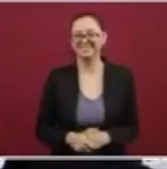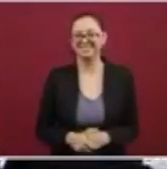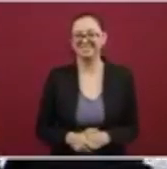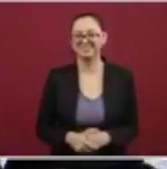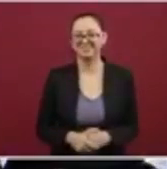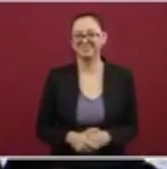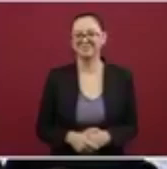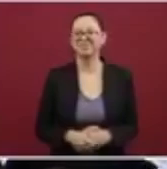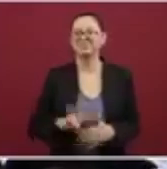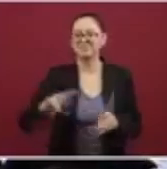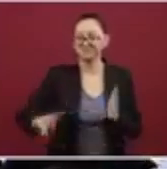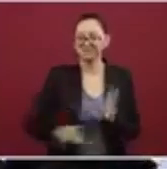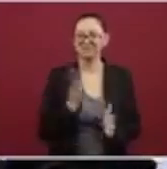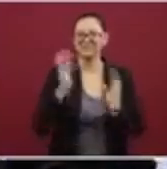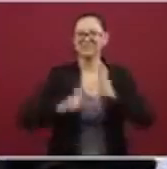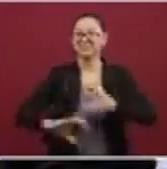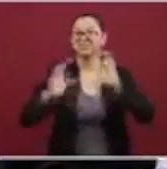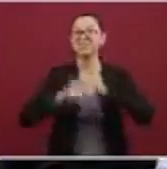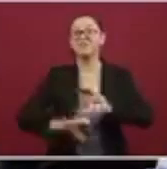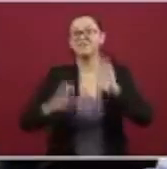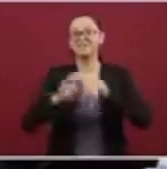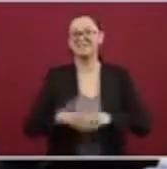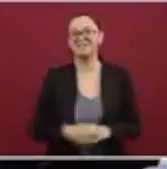Que se eche otra el mariachi.